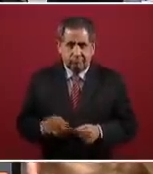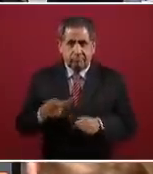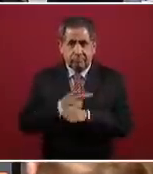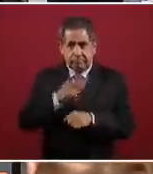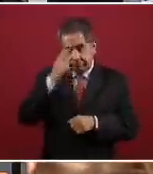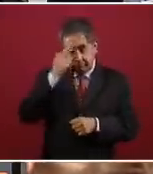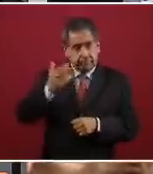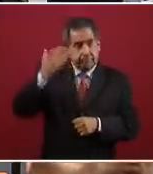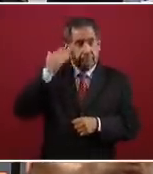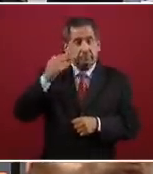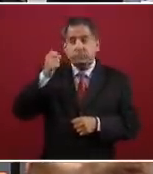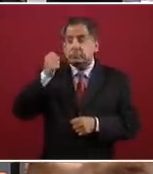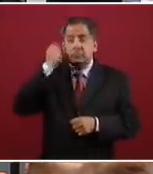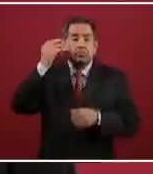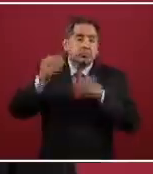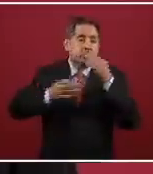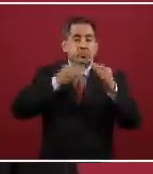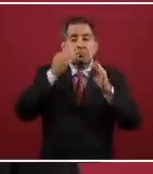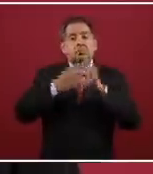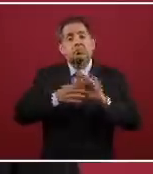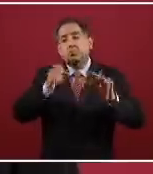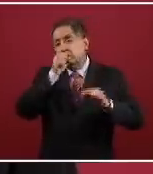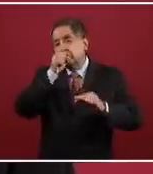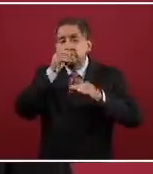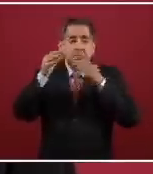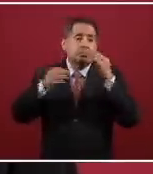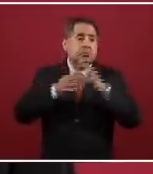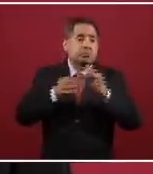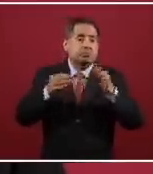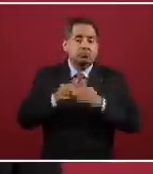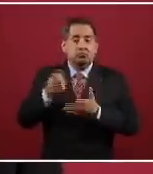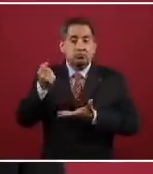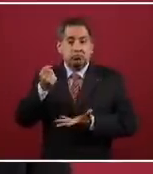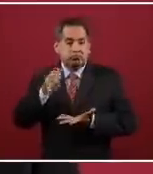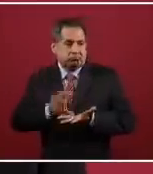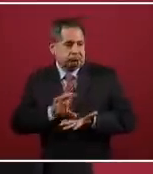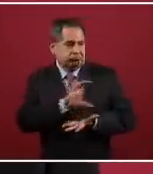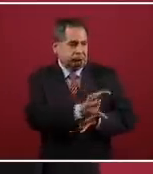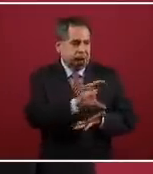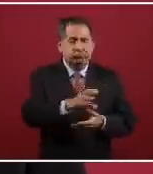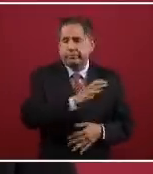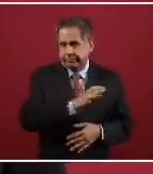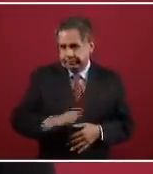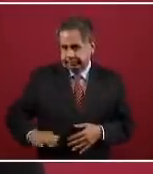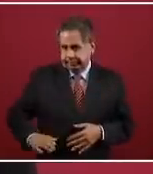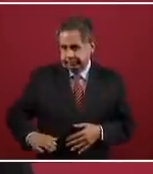De que venían las campañas y recibían dinero los candidatos